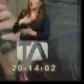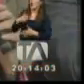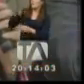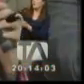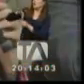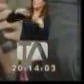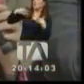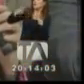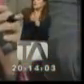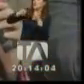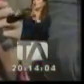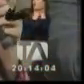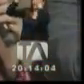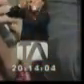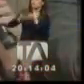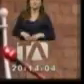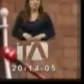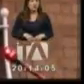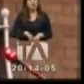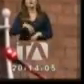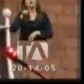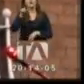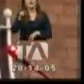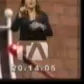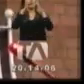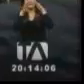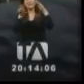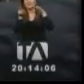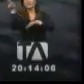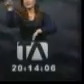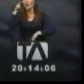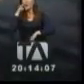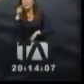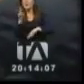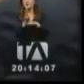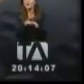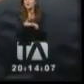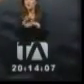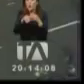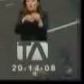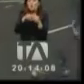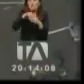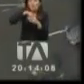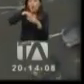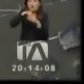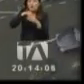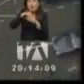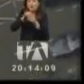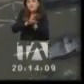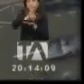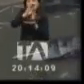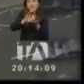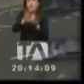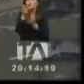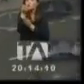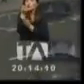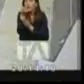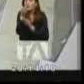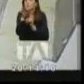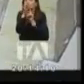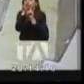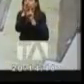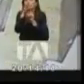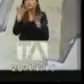margen de la postura de Espinosa en el tema Assange, ambos analistas coinciden en que el uso de gastos especiales en la seguridad del huésped y las